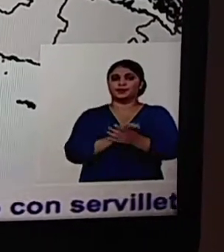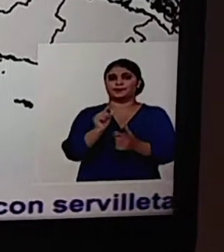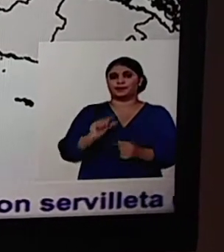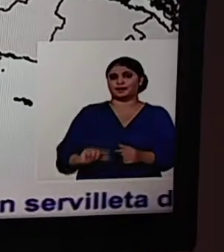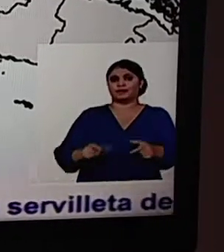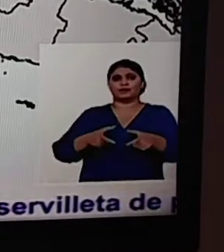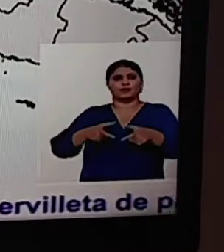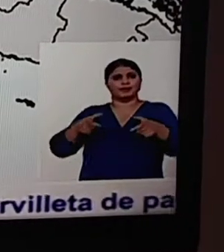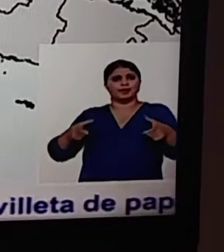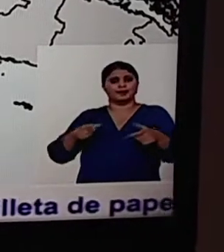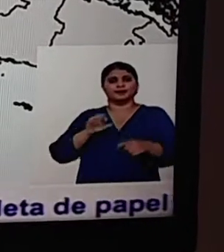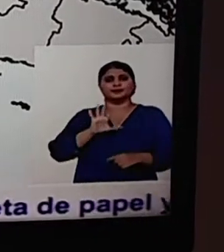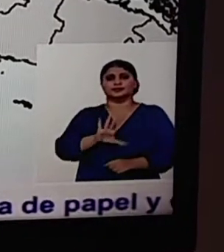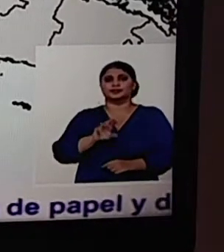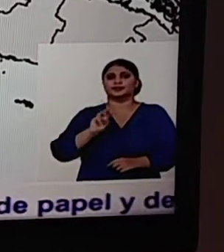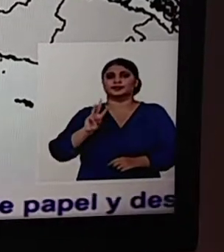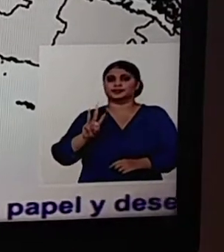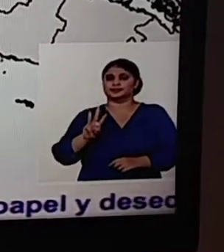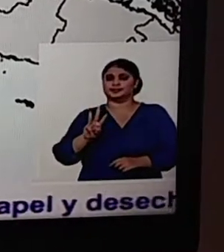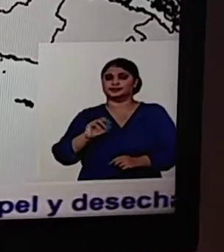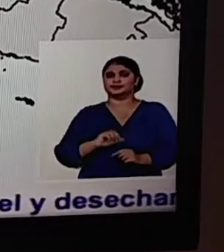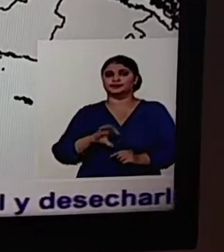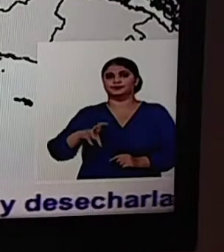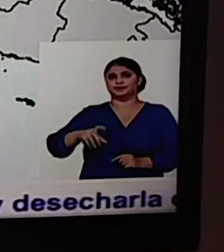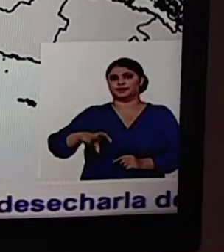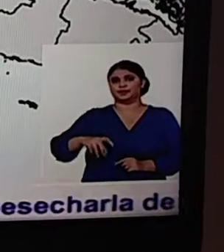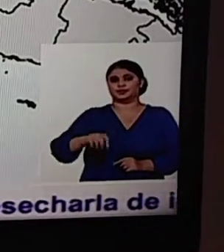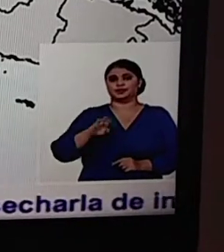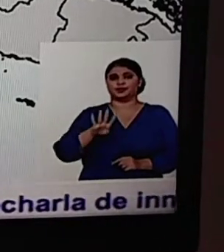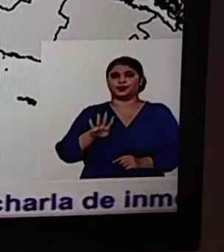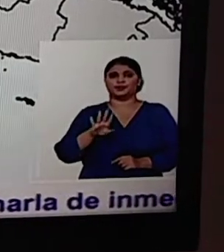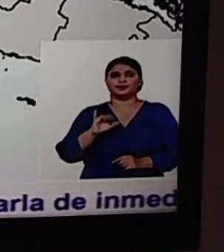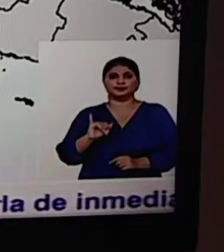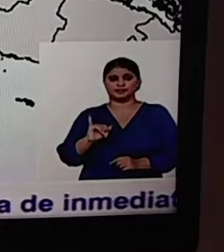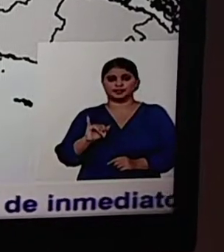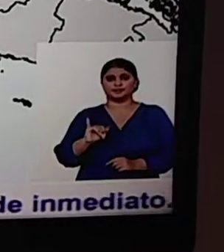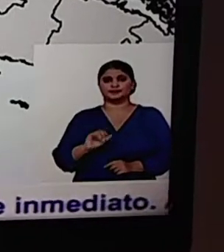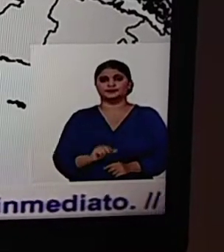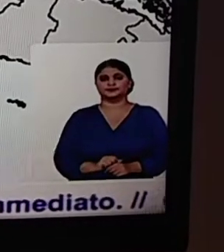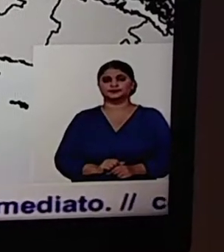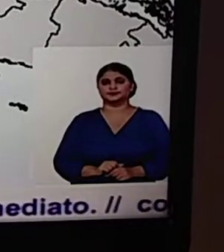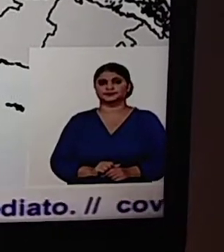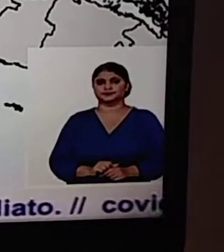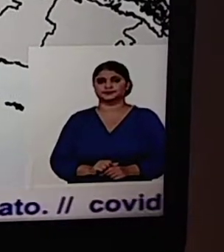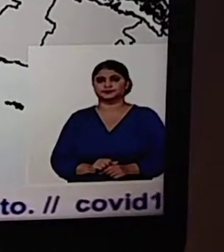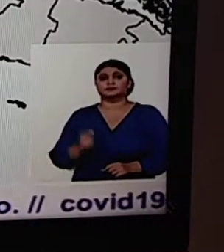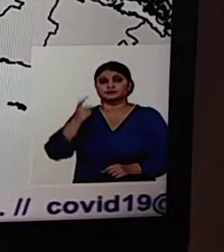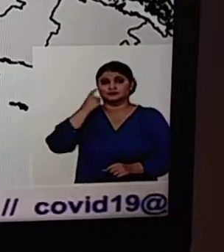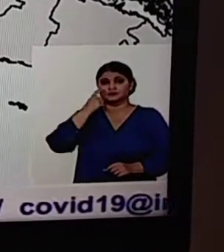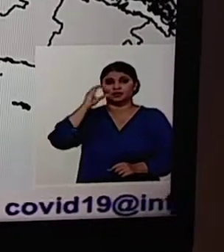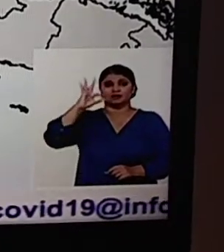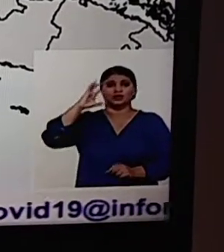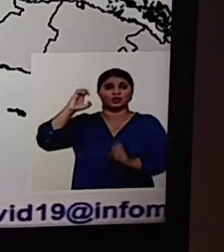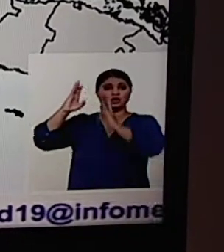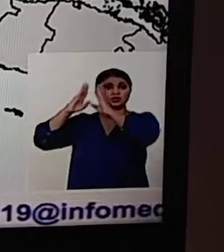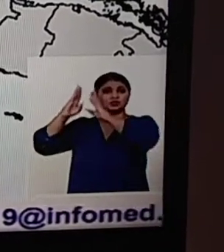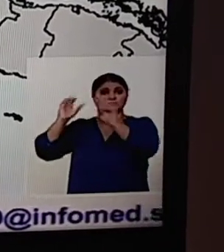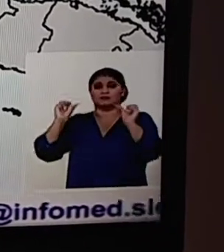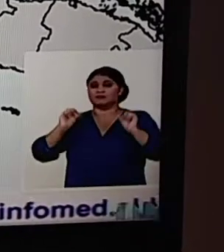incrementando a 53, Pinar del Río a 46, como ven el occidente muy complejo, y